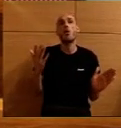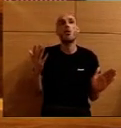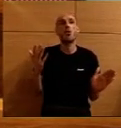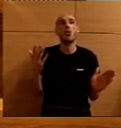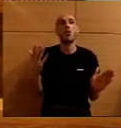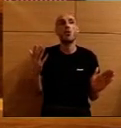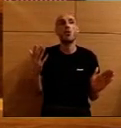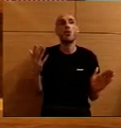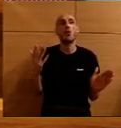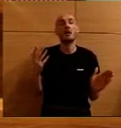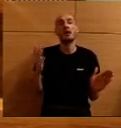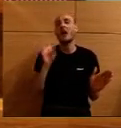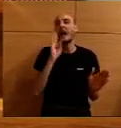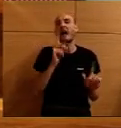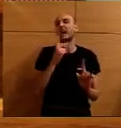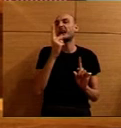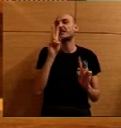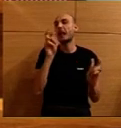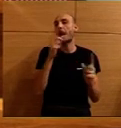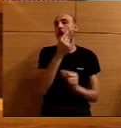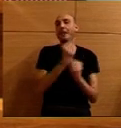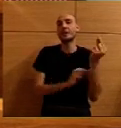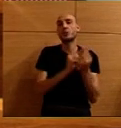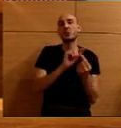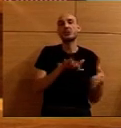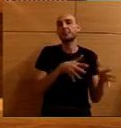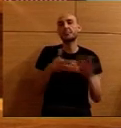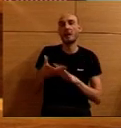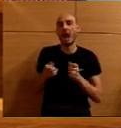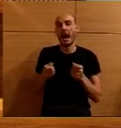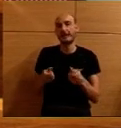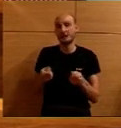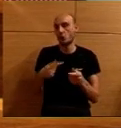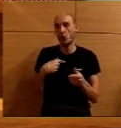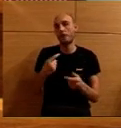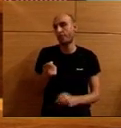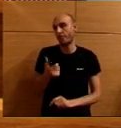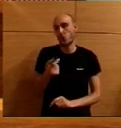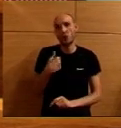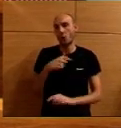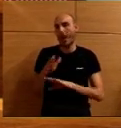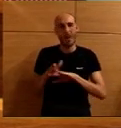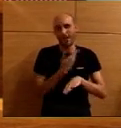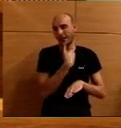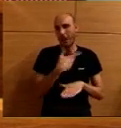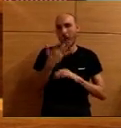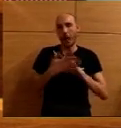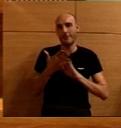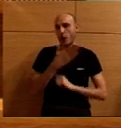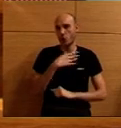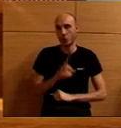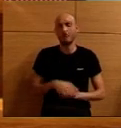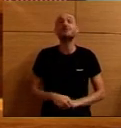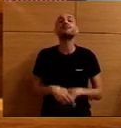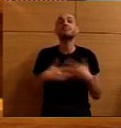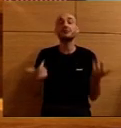la falta de ejecución del presupuesto. Siguiente cuestión. tercera y última cuestión. ¿A quién afecta